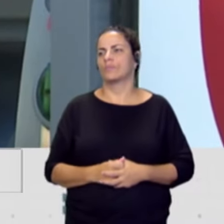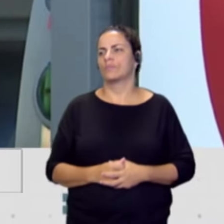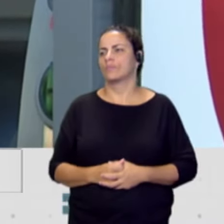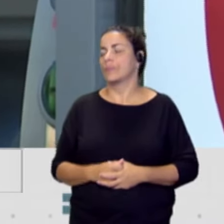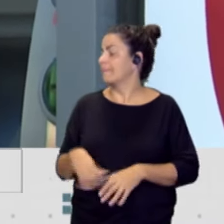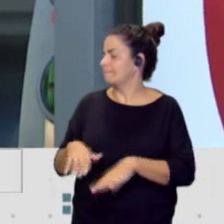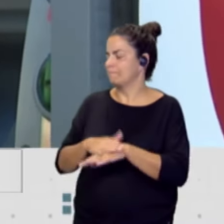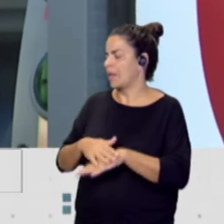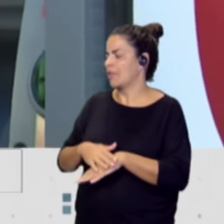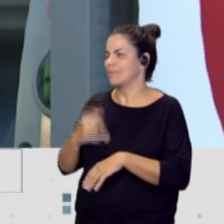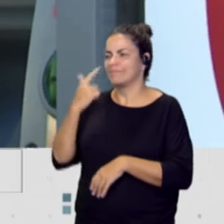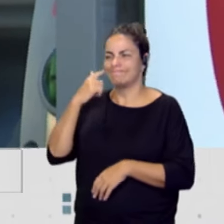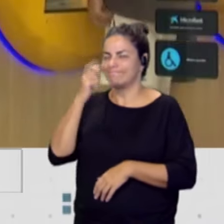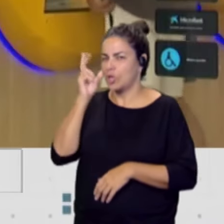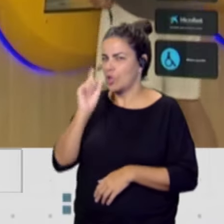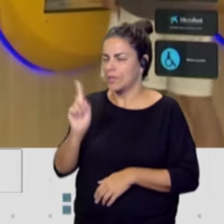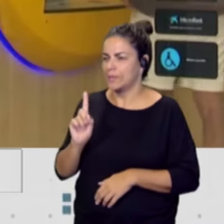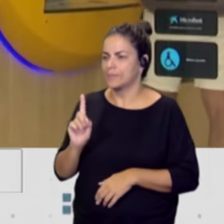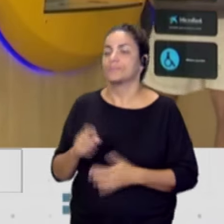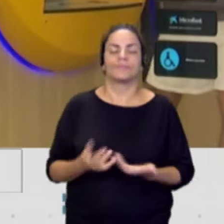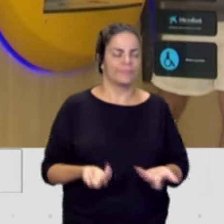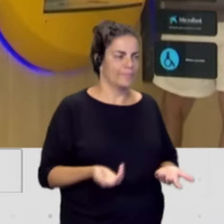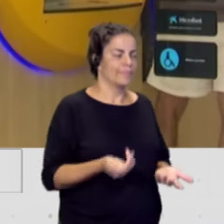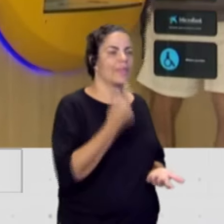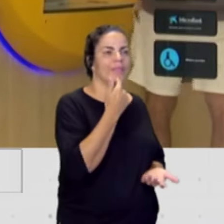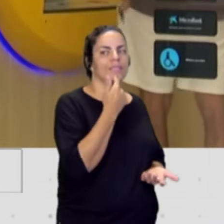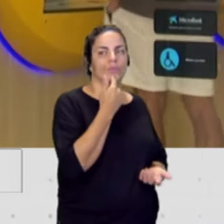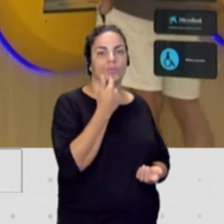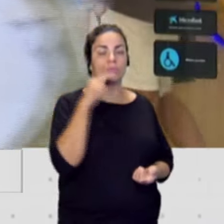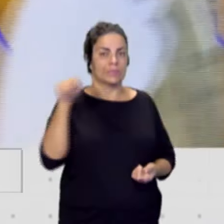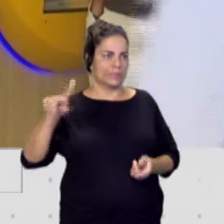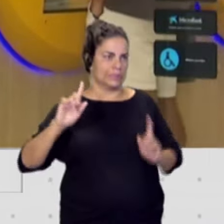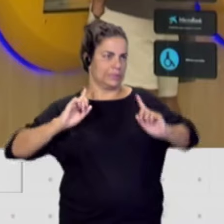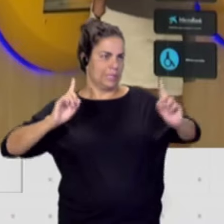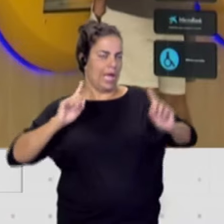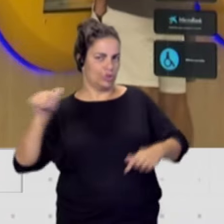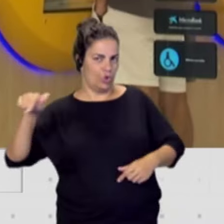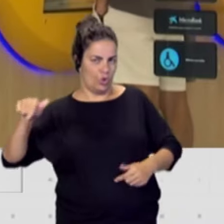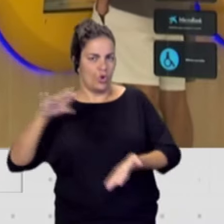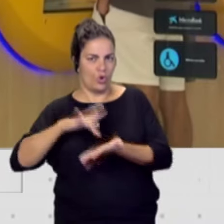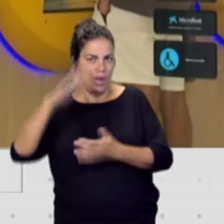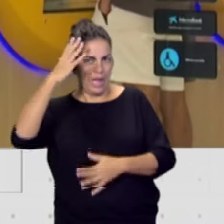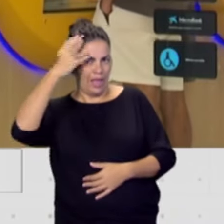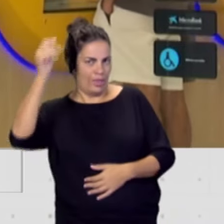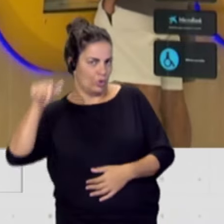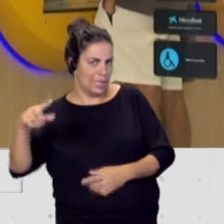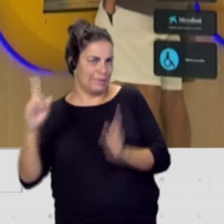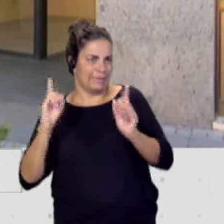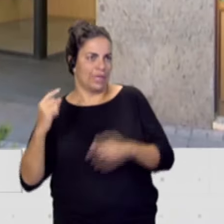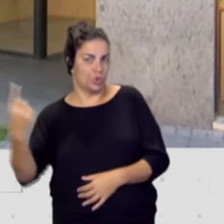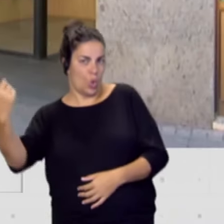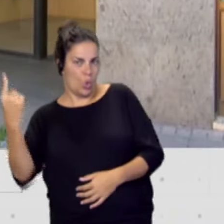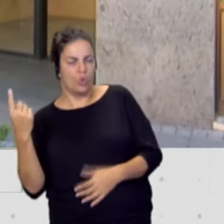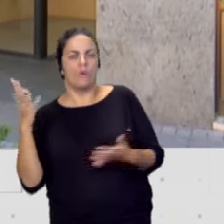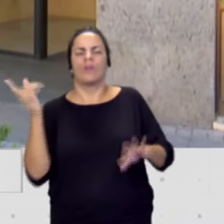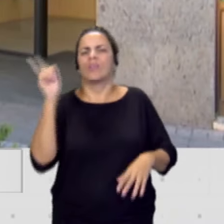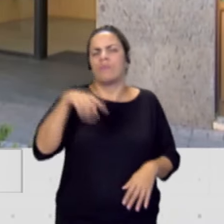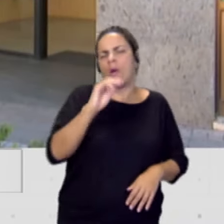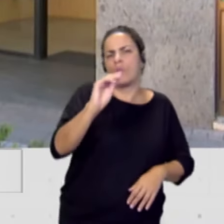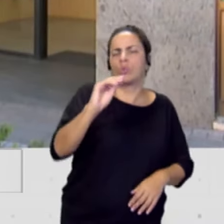Perdón, no se escuchó. Sí, que hablamos que este era uno de los casos, el que comentabas de la isla de Lanzarote, pero también te preguntaba